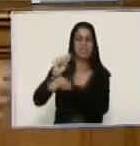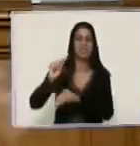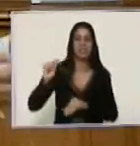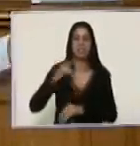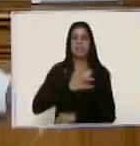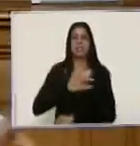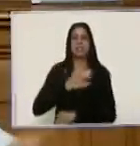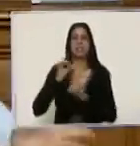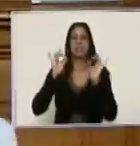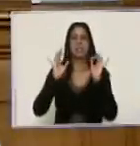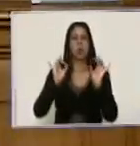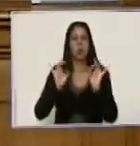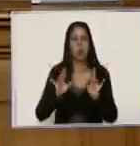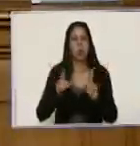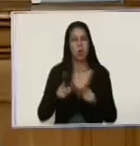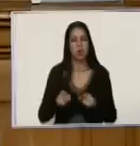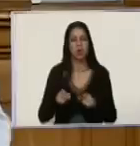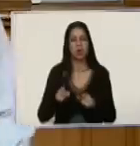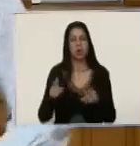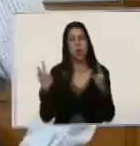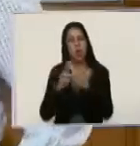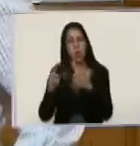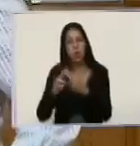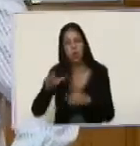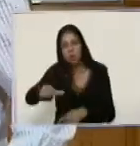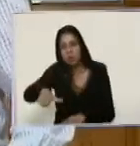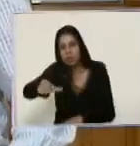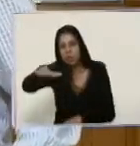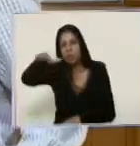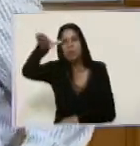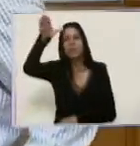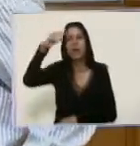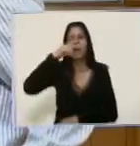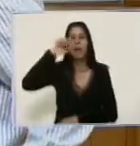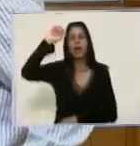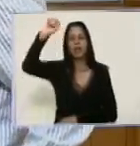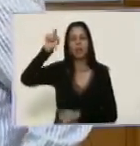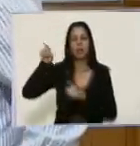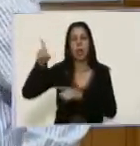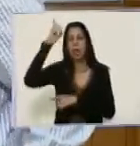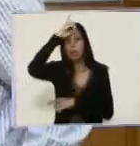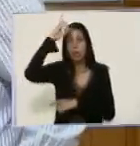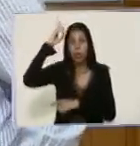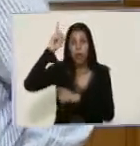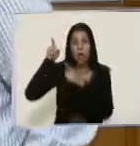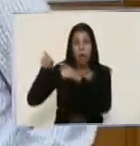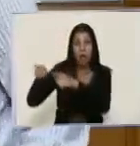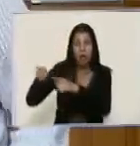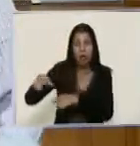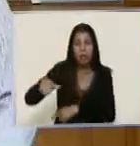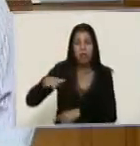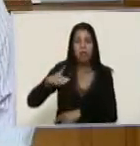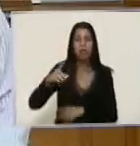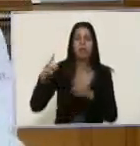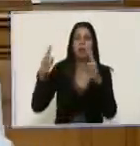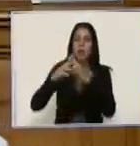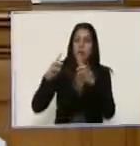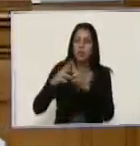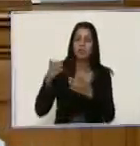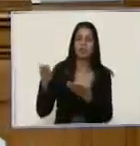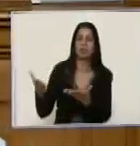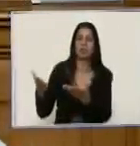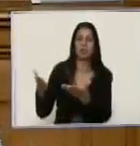lo conocimos desde pequeño, o a Diosdado Cabello, que todos los días pone ese el pellejo de por